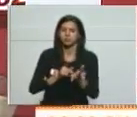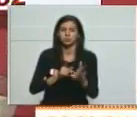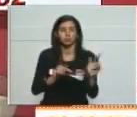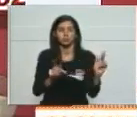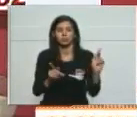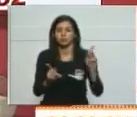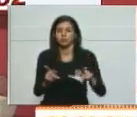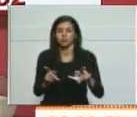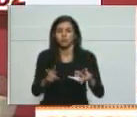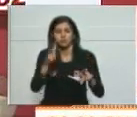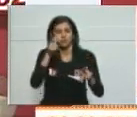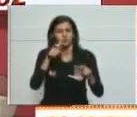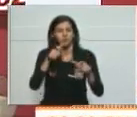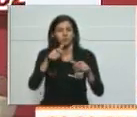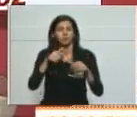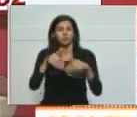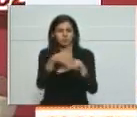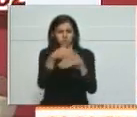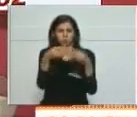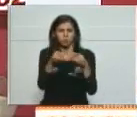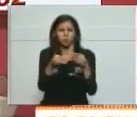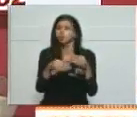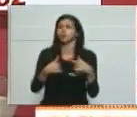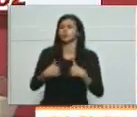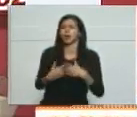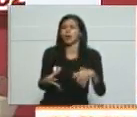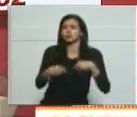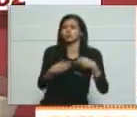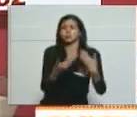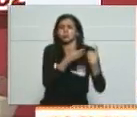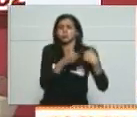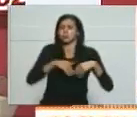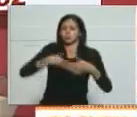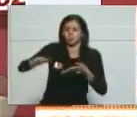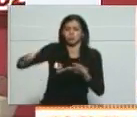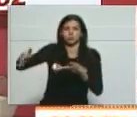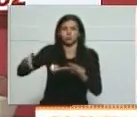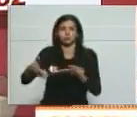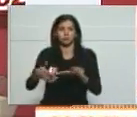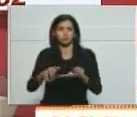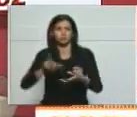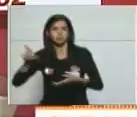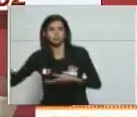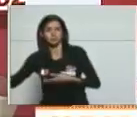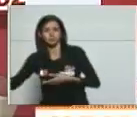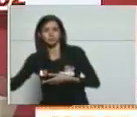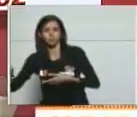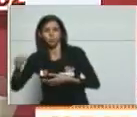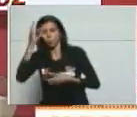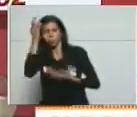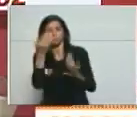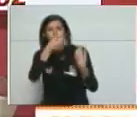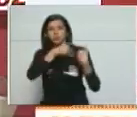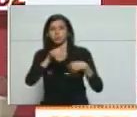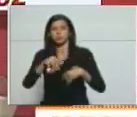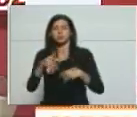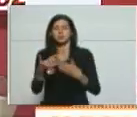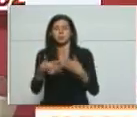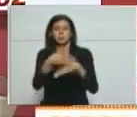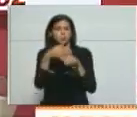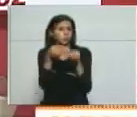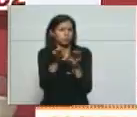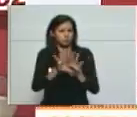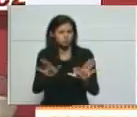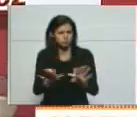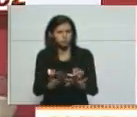Por eso yo digo, ¿será que tienen un video que nadie ha visto? Sería bueno que lo aportara al país, porque lo que usted dijo hoy lo que hizo fue generar una gran incertidumbre